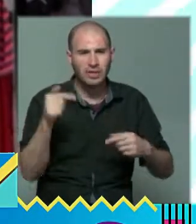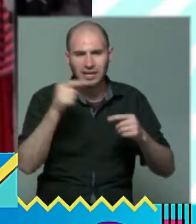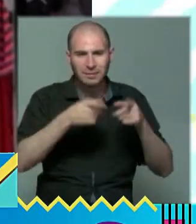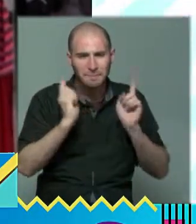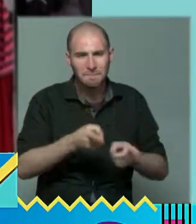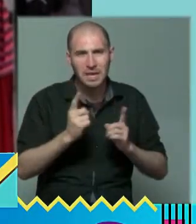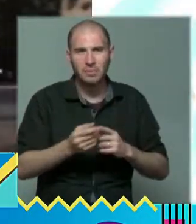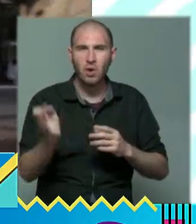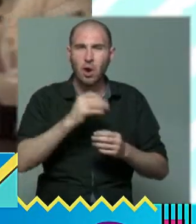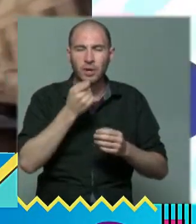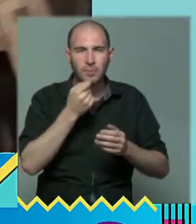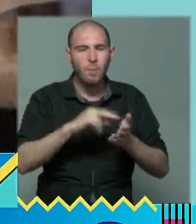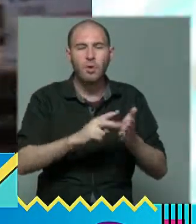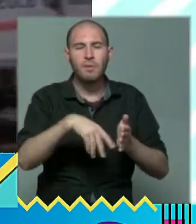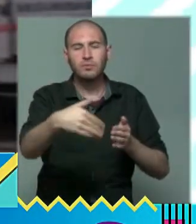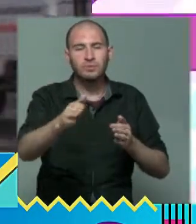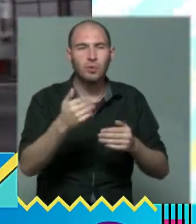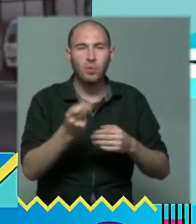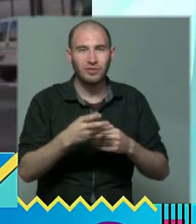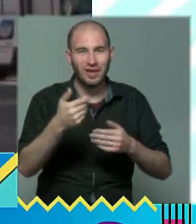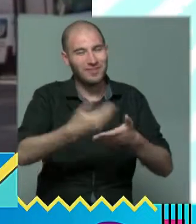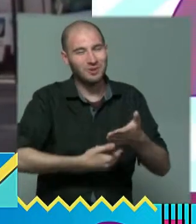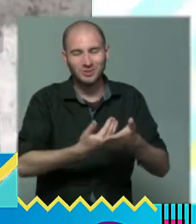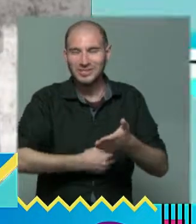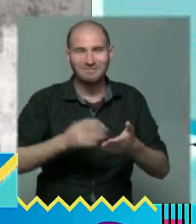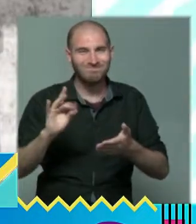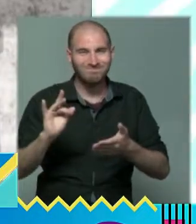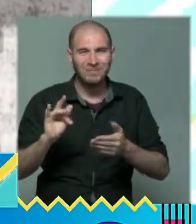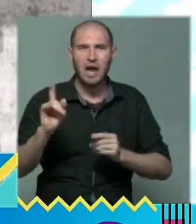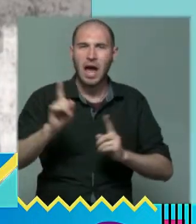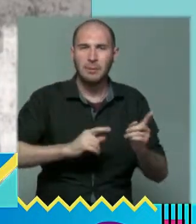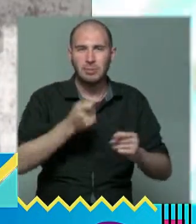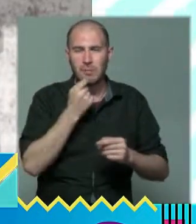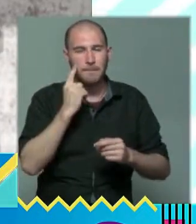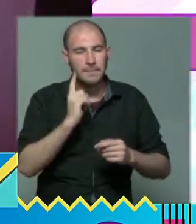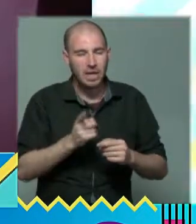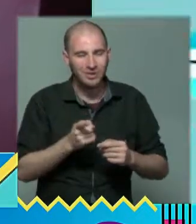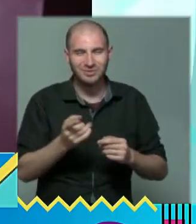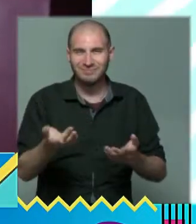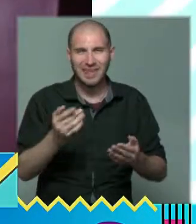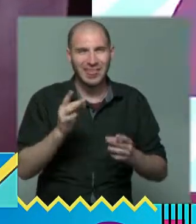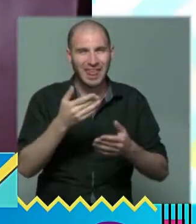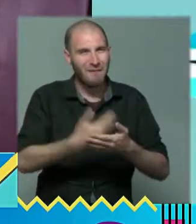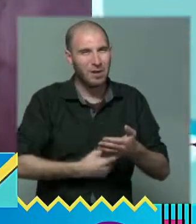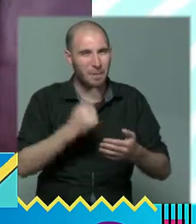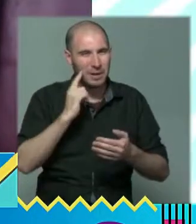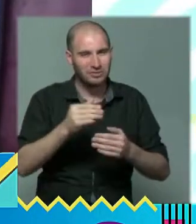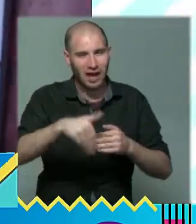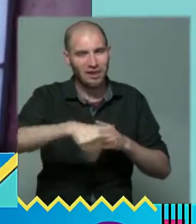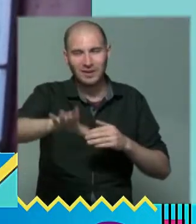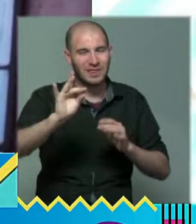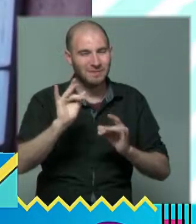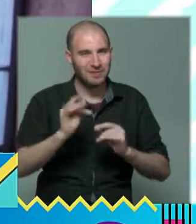pero qué posibilidad de reiterancia, que es muy difícil de evaluar. A veces uno dice peligrosidad, es muy difícil de evaluarlo de aquí en